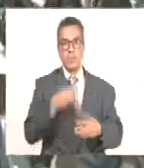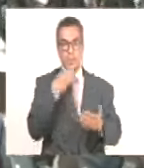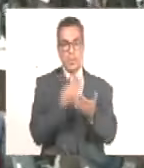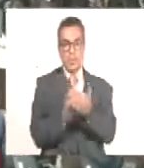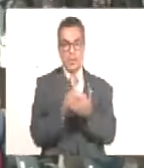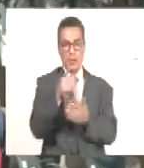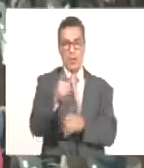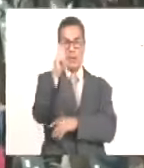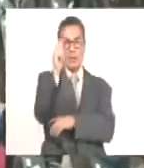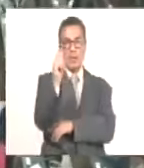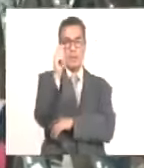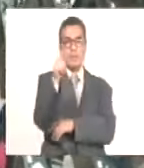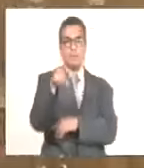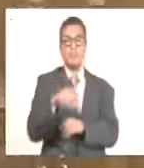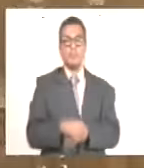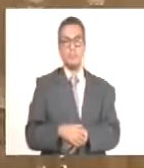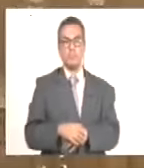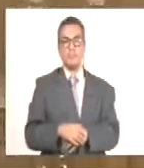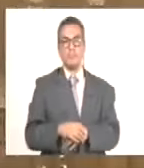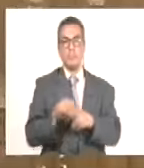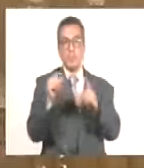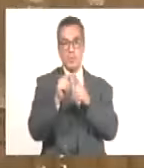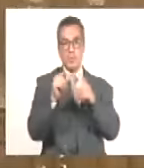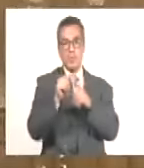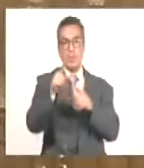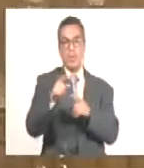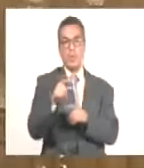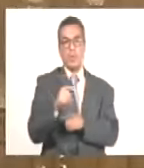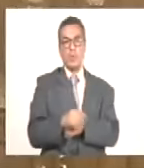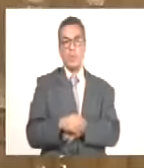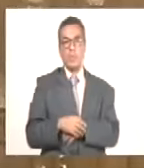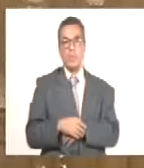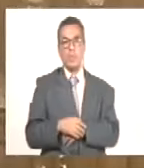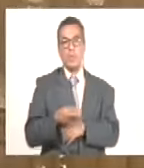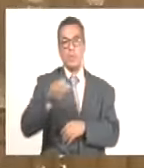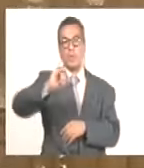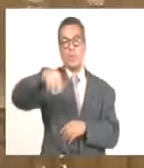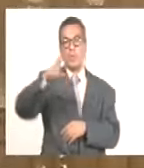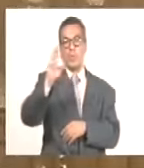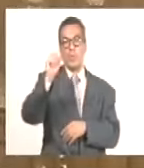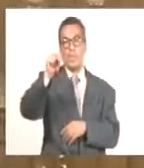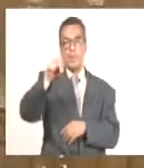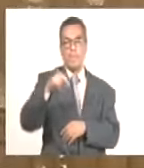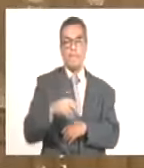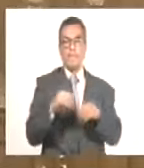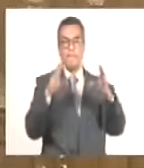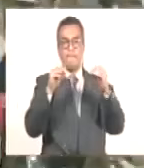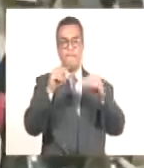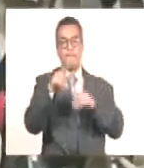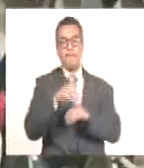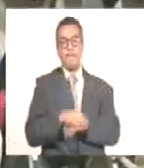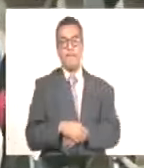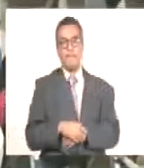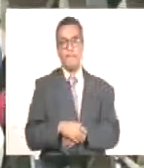Gracias, diputado. Voy a dejar en el derecho de palabra al diputado Juan Romero.